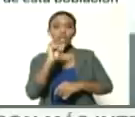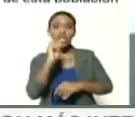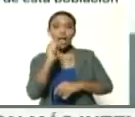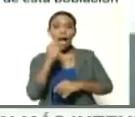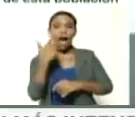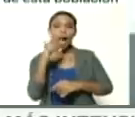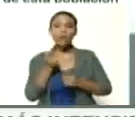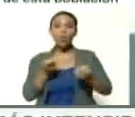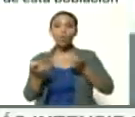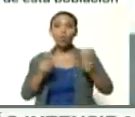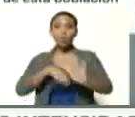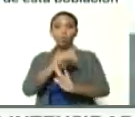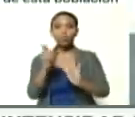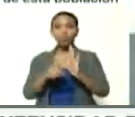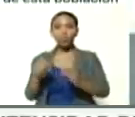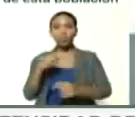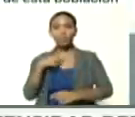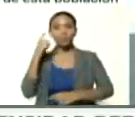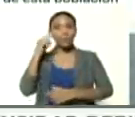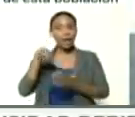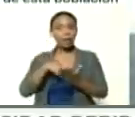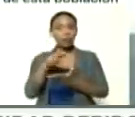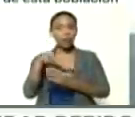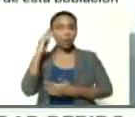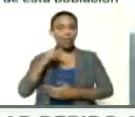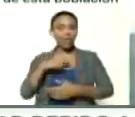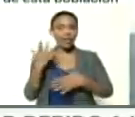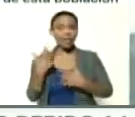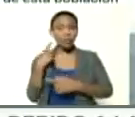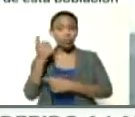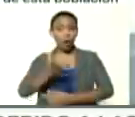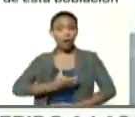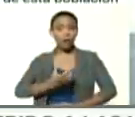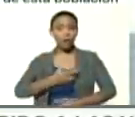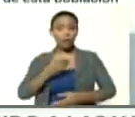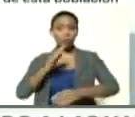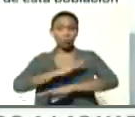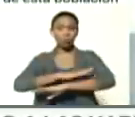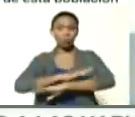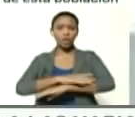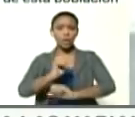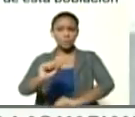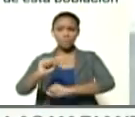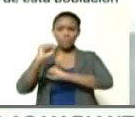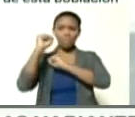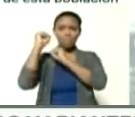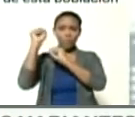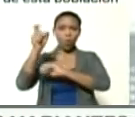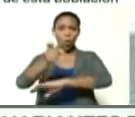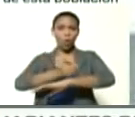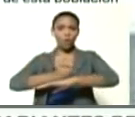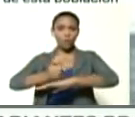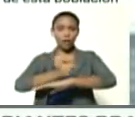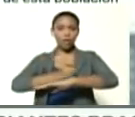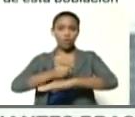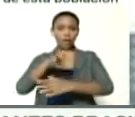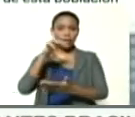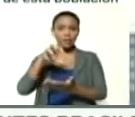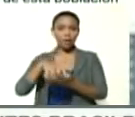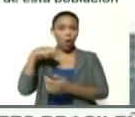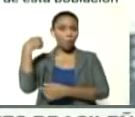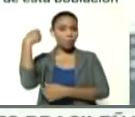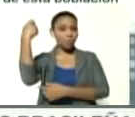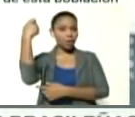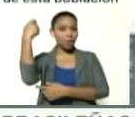absoluto de la Fuerza Armada Nacional Bolivariana, de su alcalde que ha actuado de manera heroica, del gobernador del estado